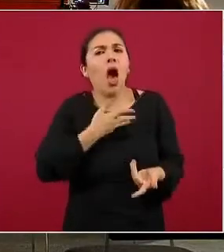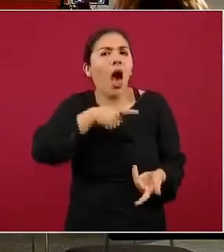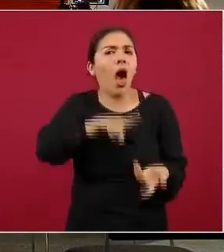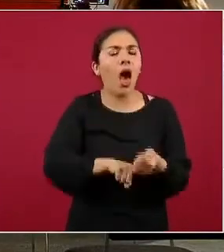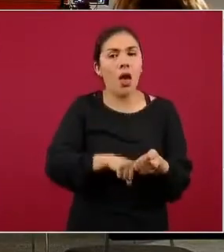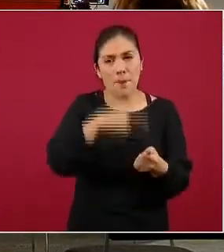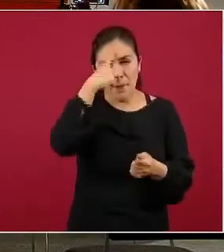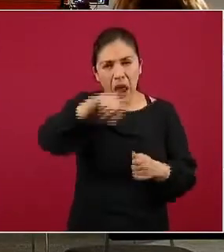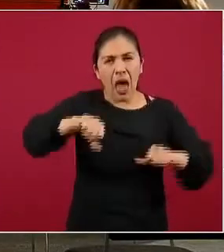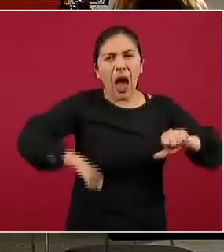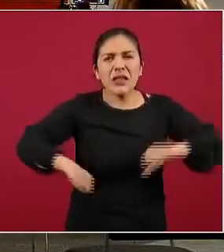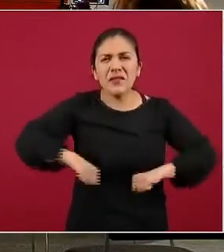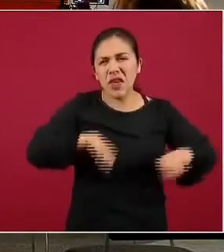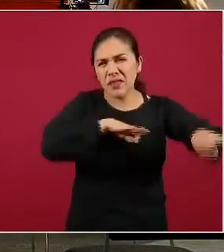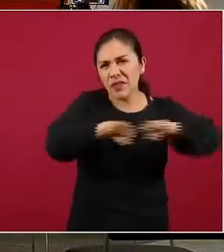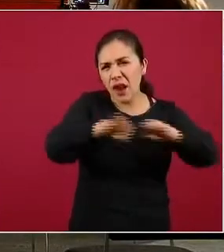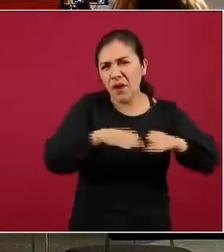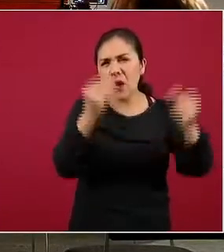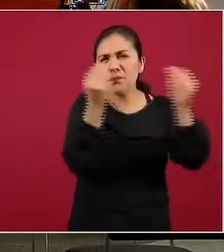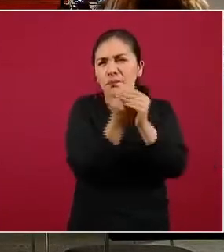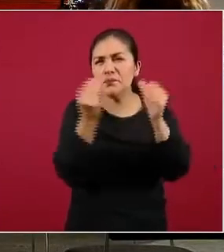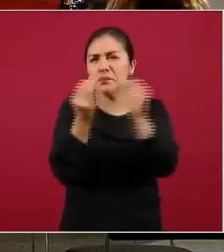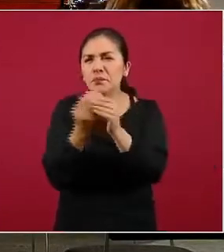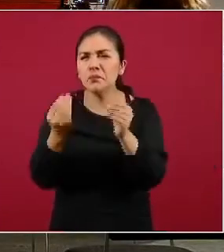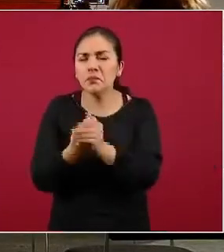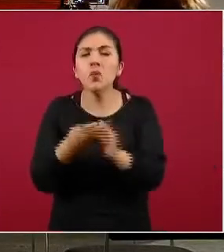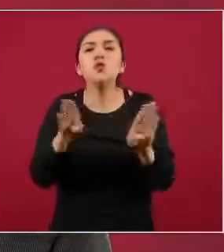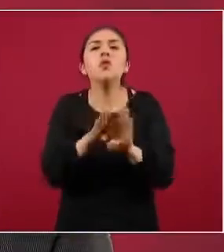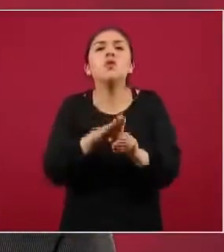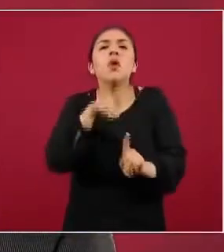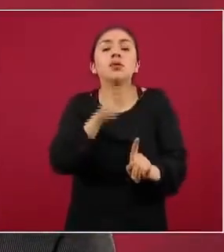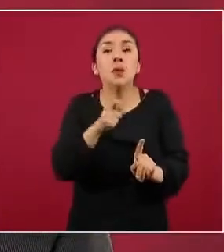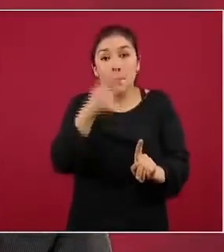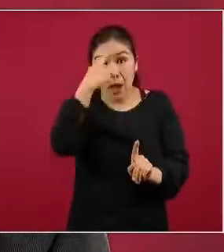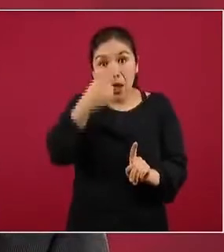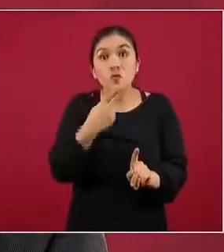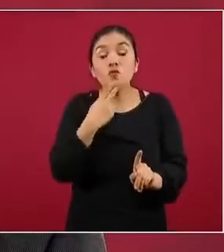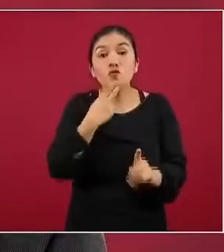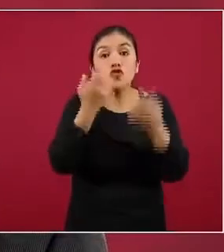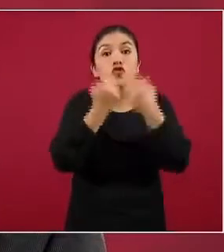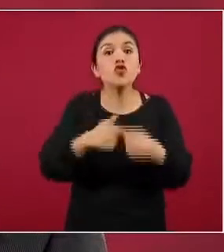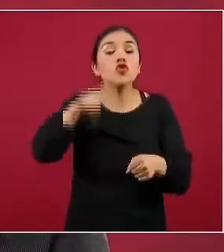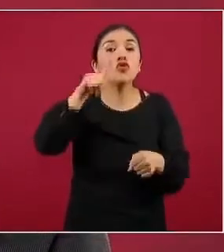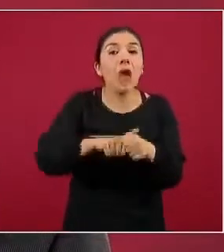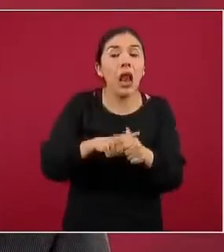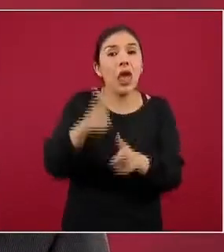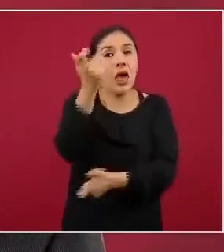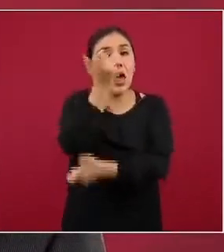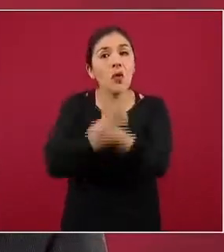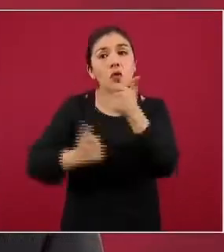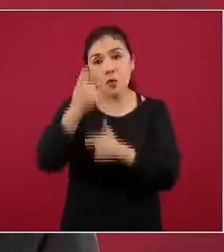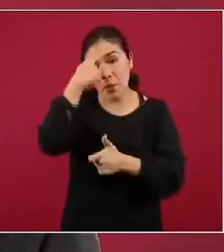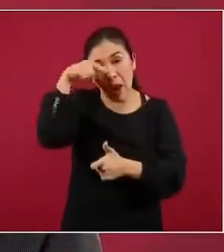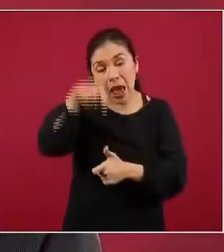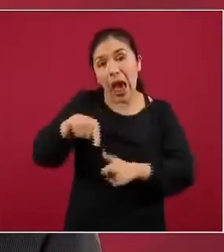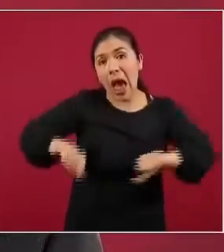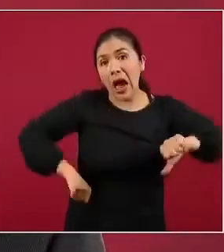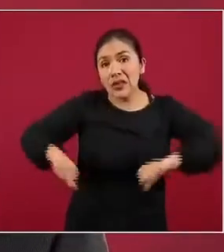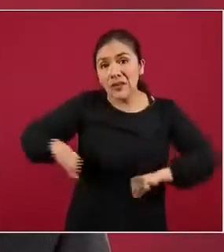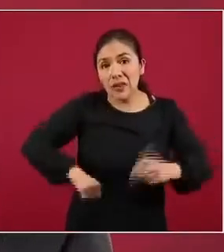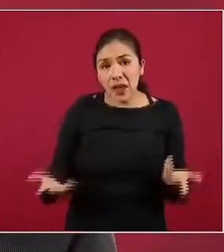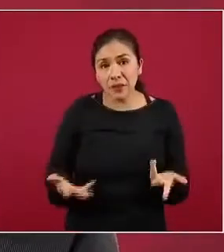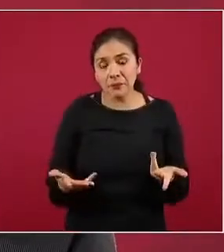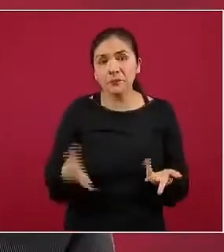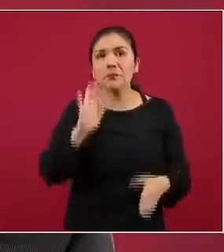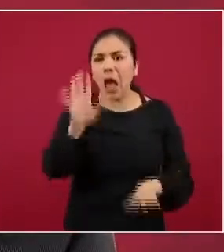involucradas en cada actividad económica respecto a la utilidad social y económica de estas actividades.